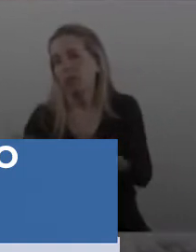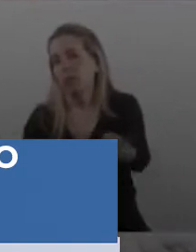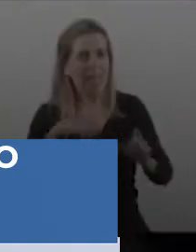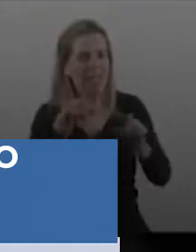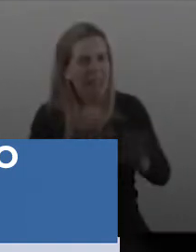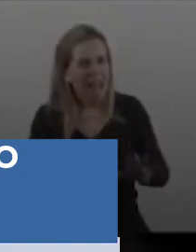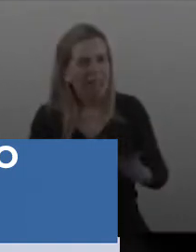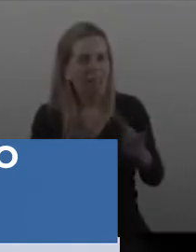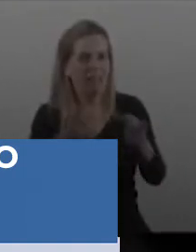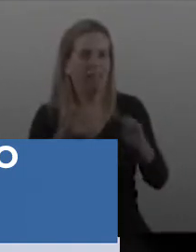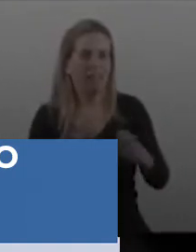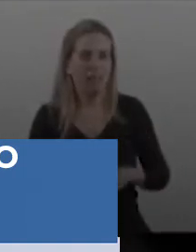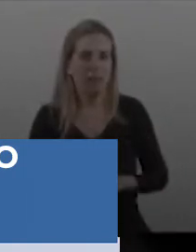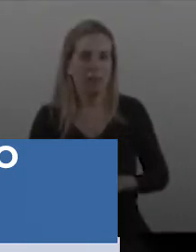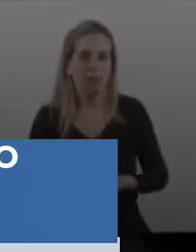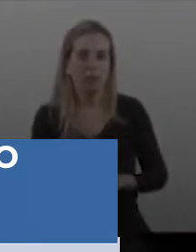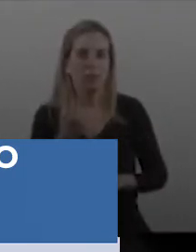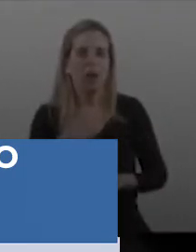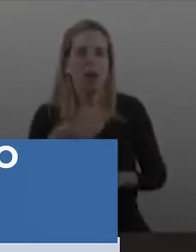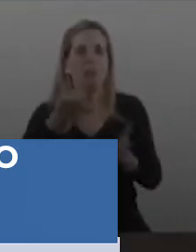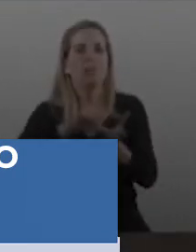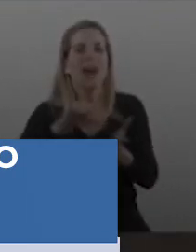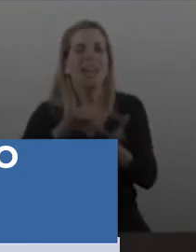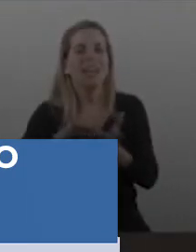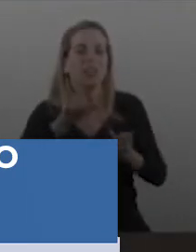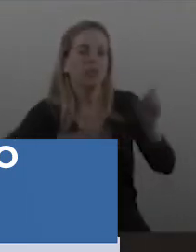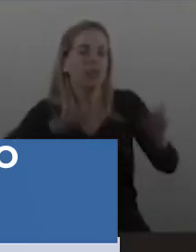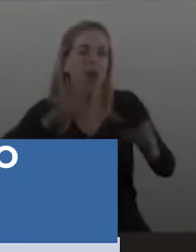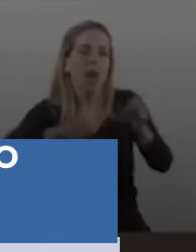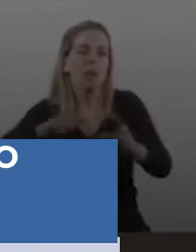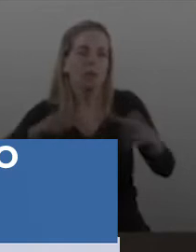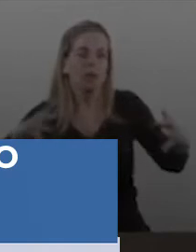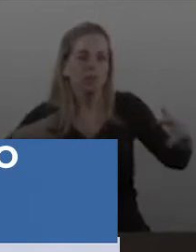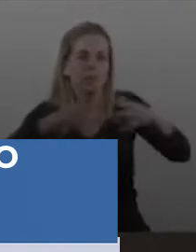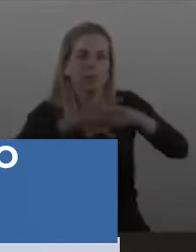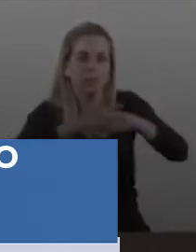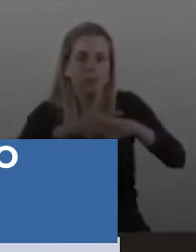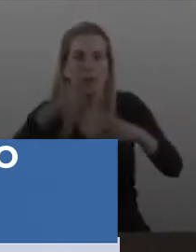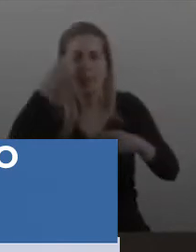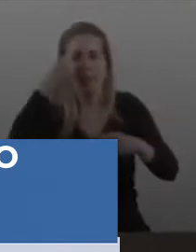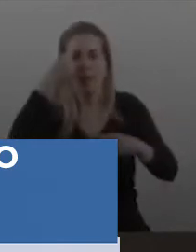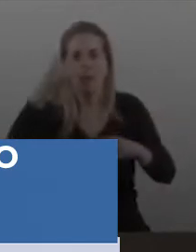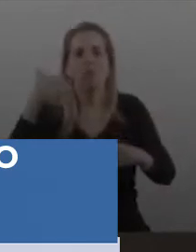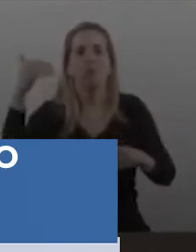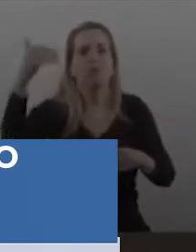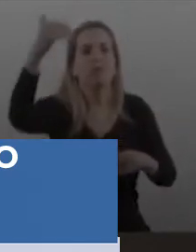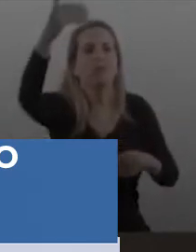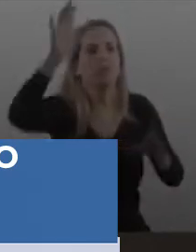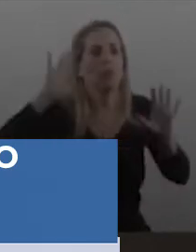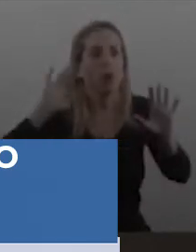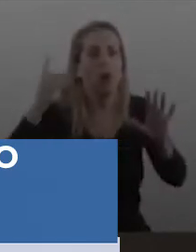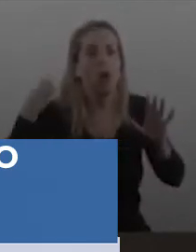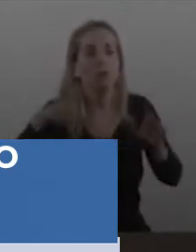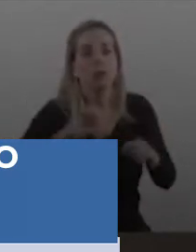falta. Una Argentina donde nos integremos para mirar el futuro después de la pesadilla